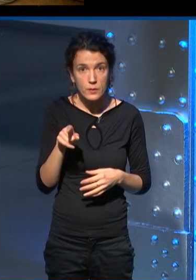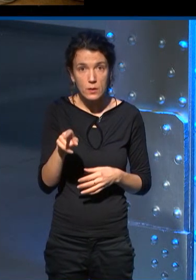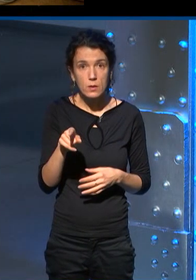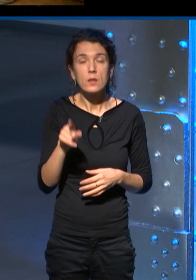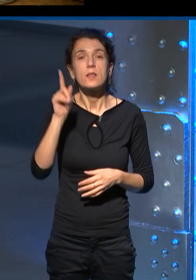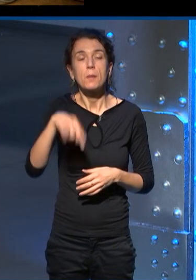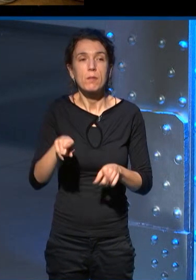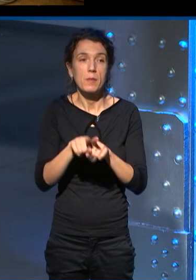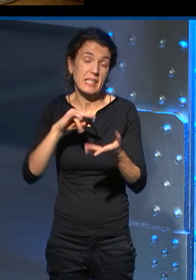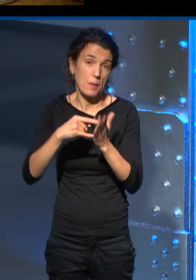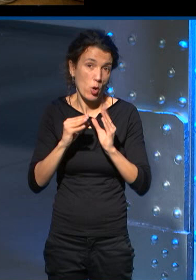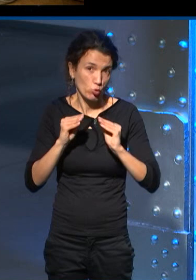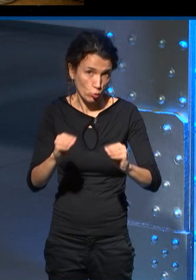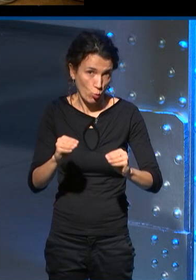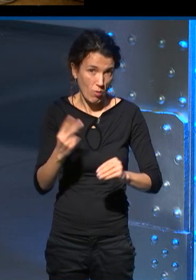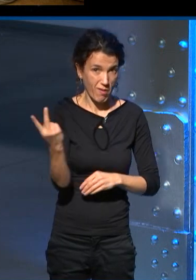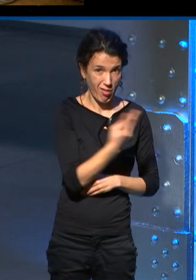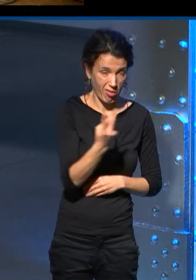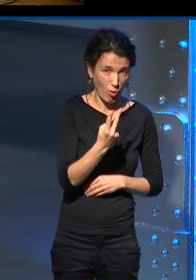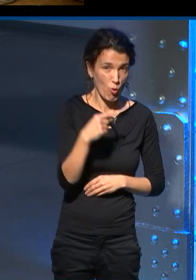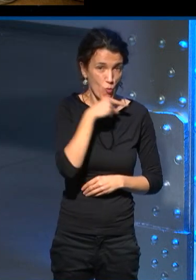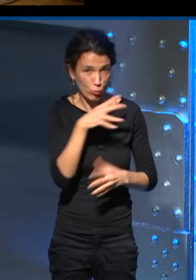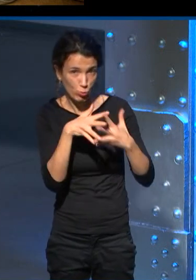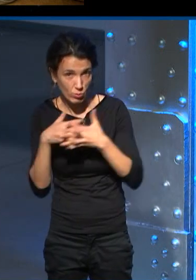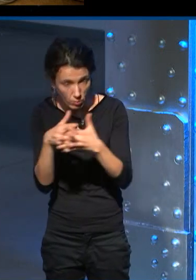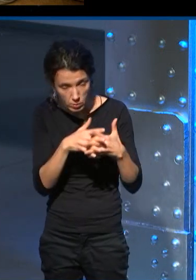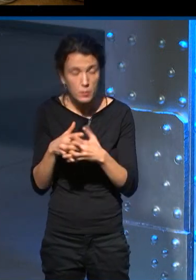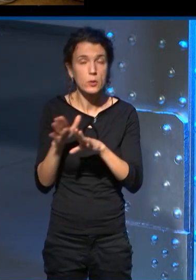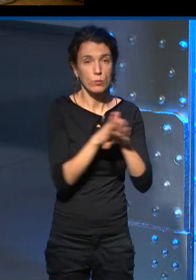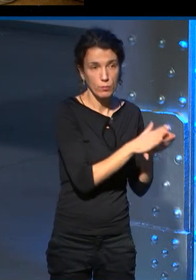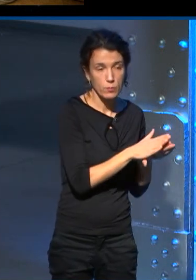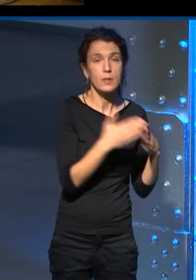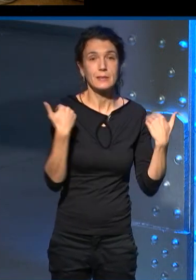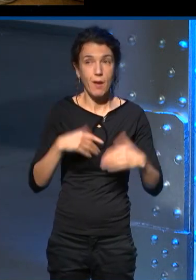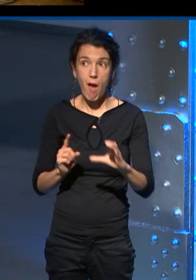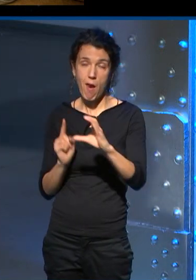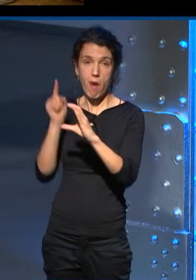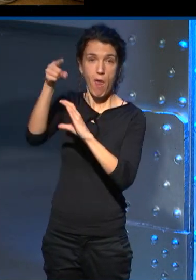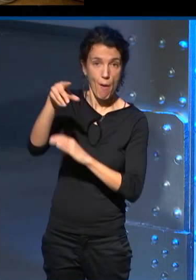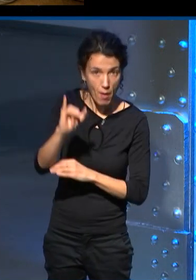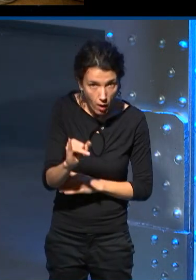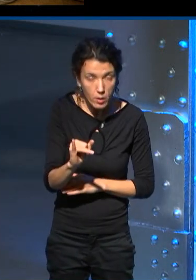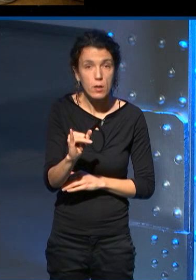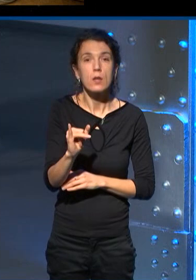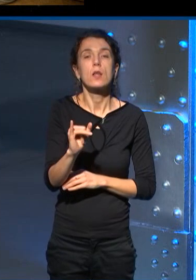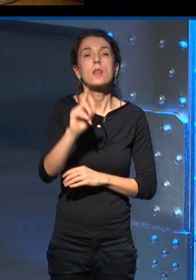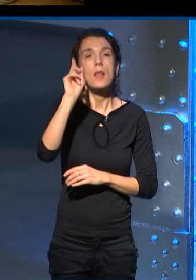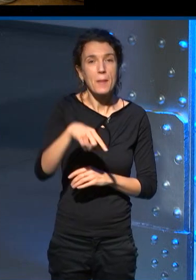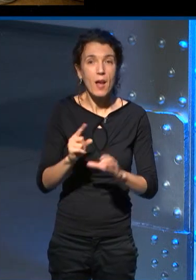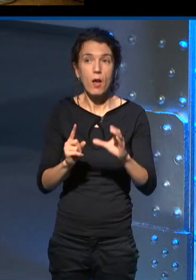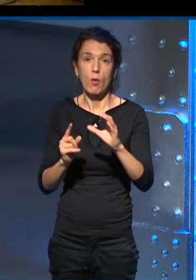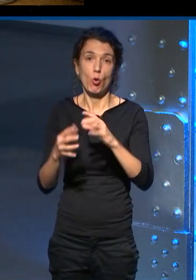utilizan estos sistemas. Y ahora vamos a ver el tema, una vez que vamos a tener nave espacial, vamos a tener